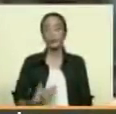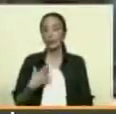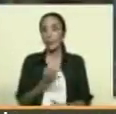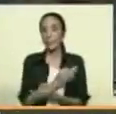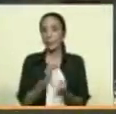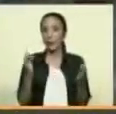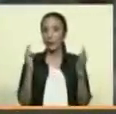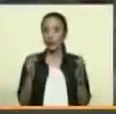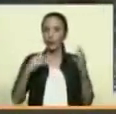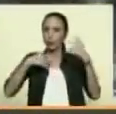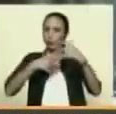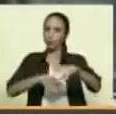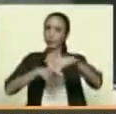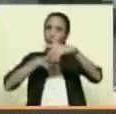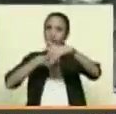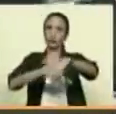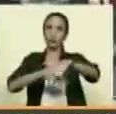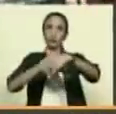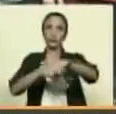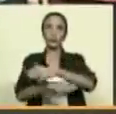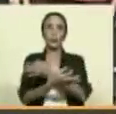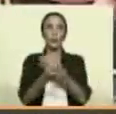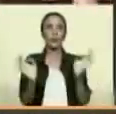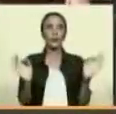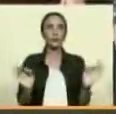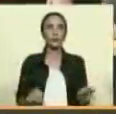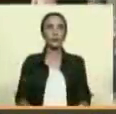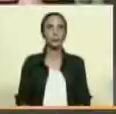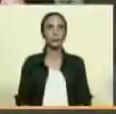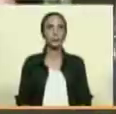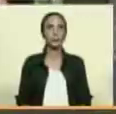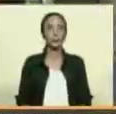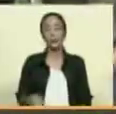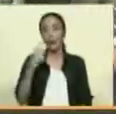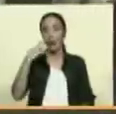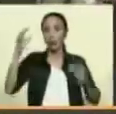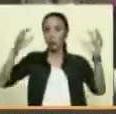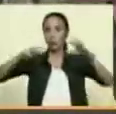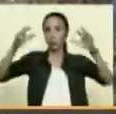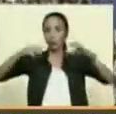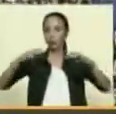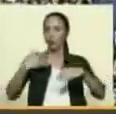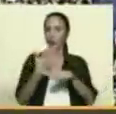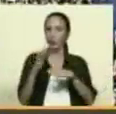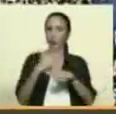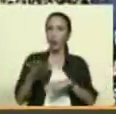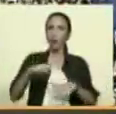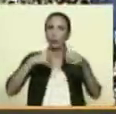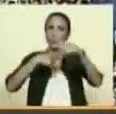Impresionante movilización en medio del aguacero del llano.